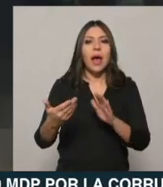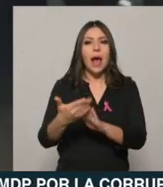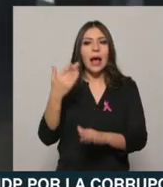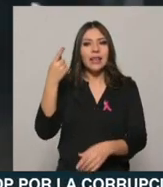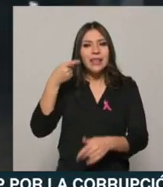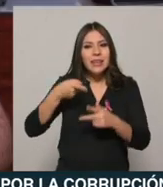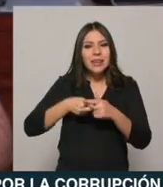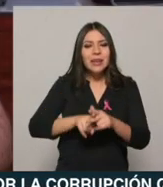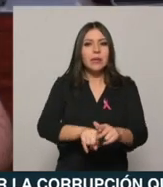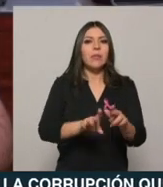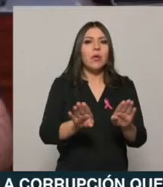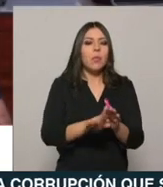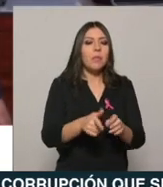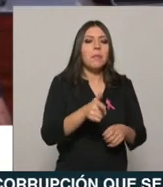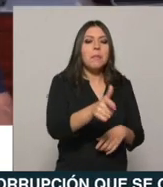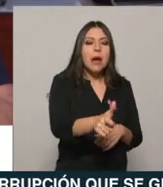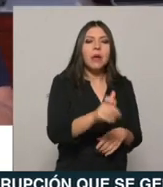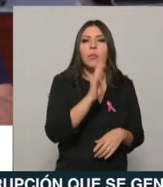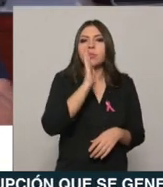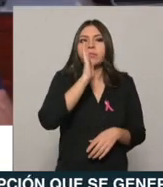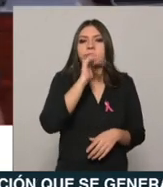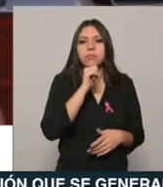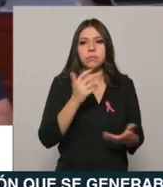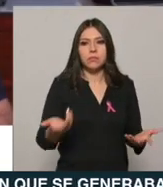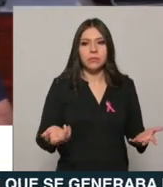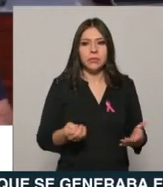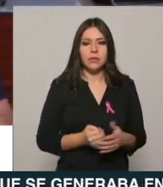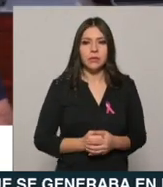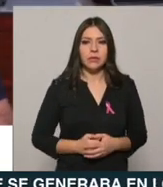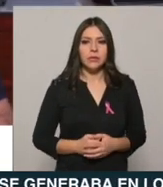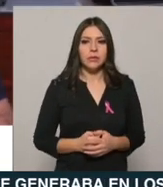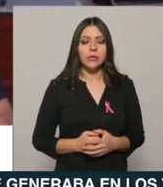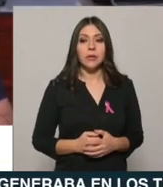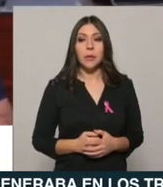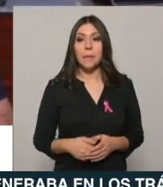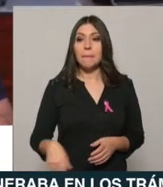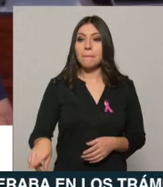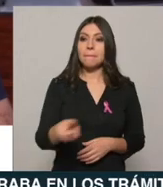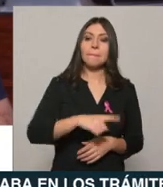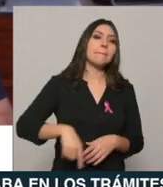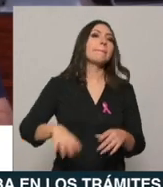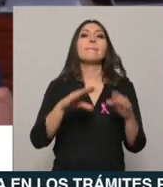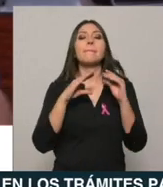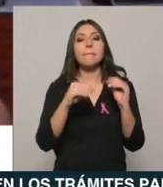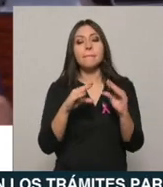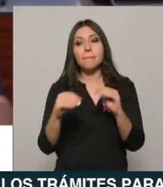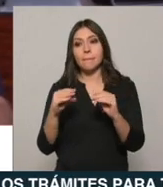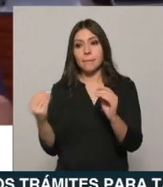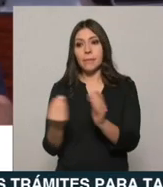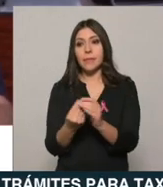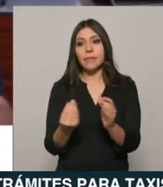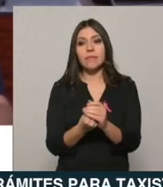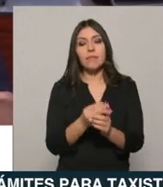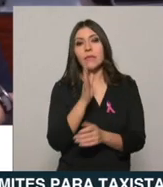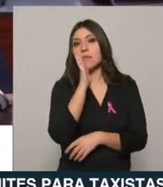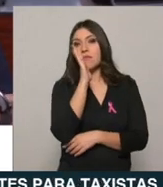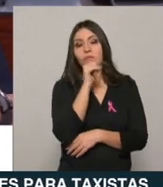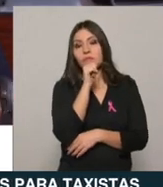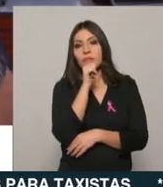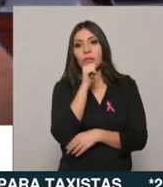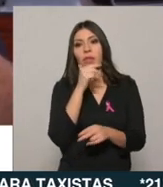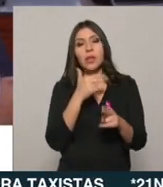principio. Pero debido a que se les capacita con este modelo piramidal, de que no puedes actuar hasta que